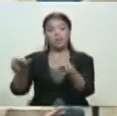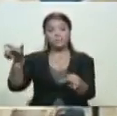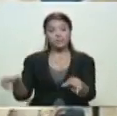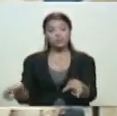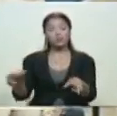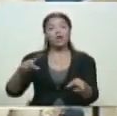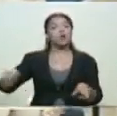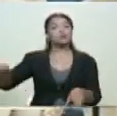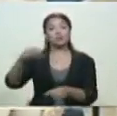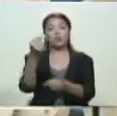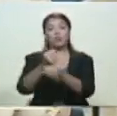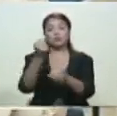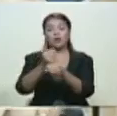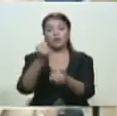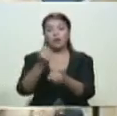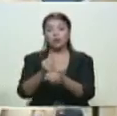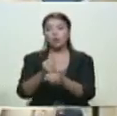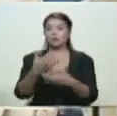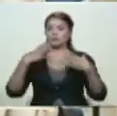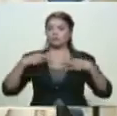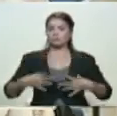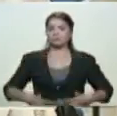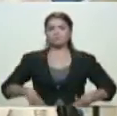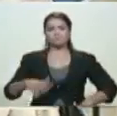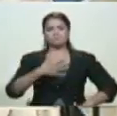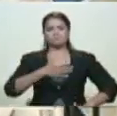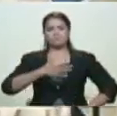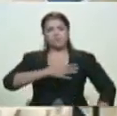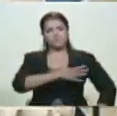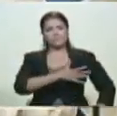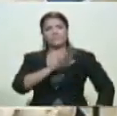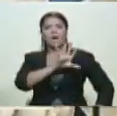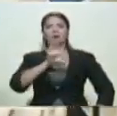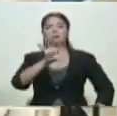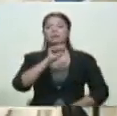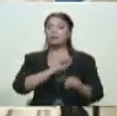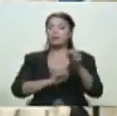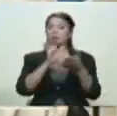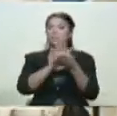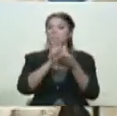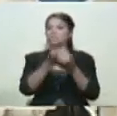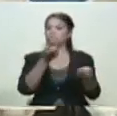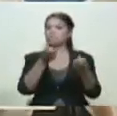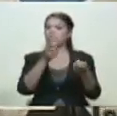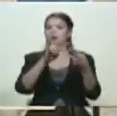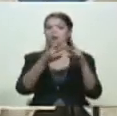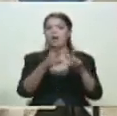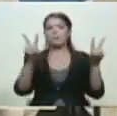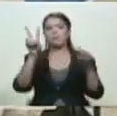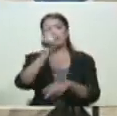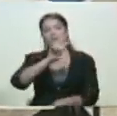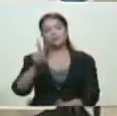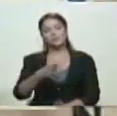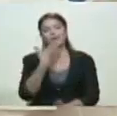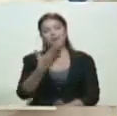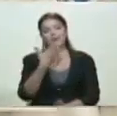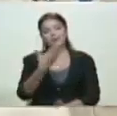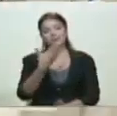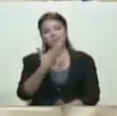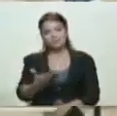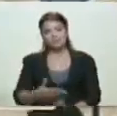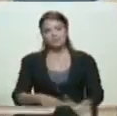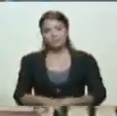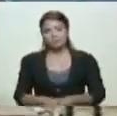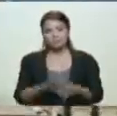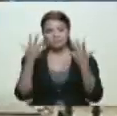a nuestros funcionarios que con su uniforme patrio defendieron la estabilidad y la paz en Venezuela. Muchas gracias.